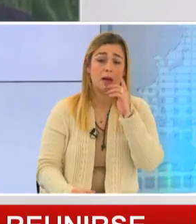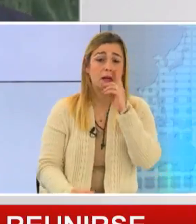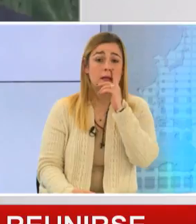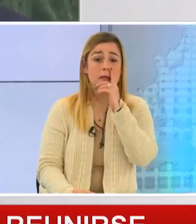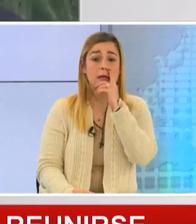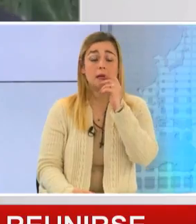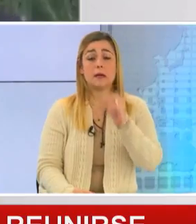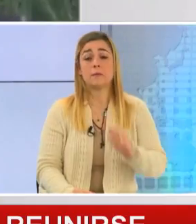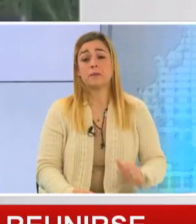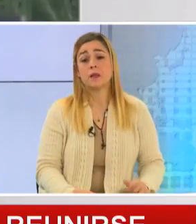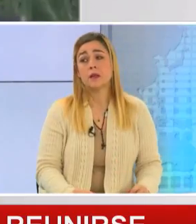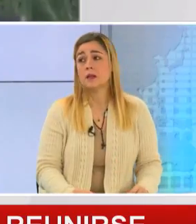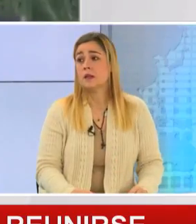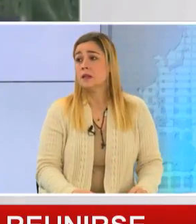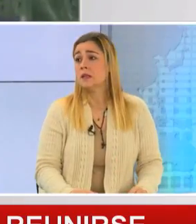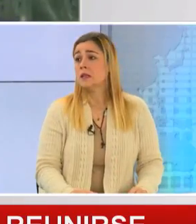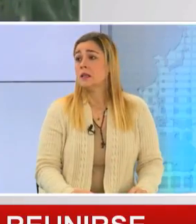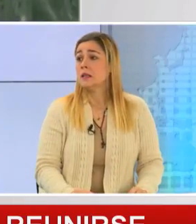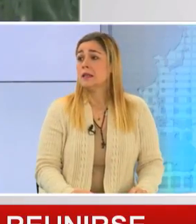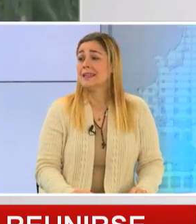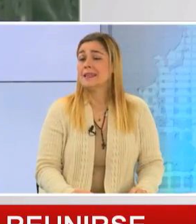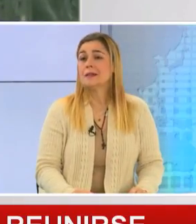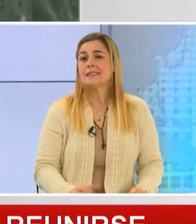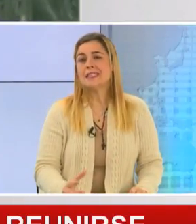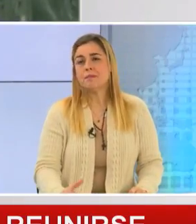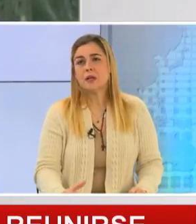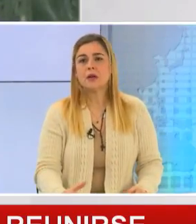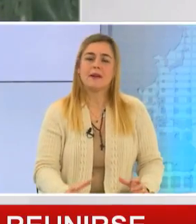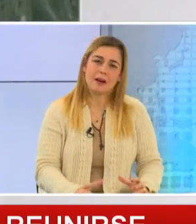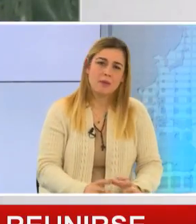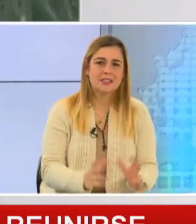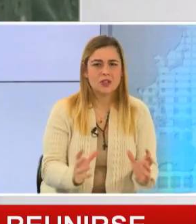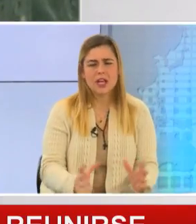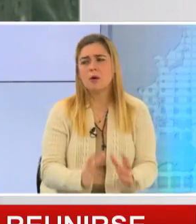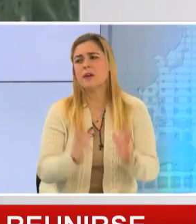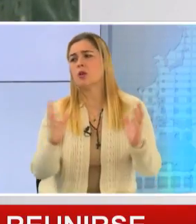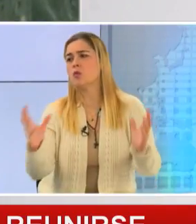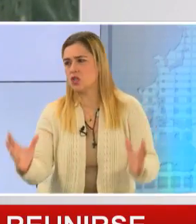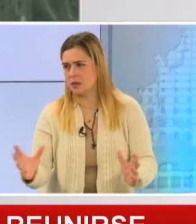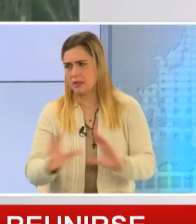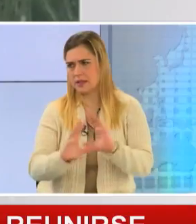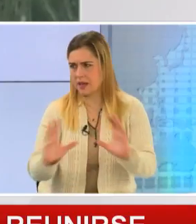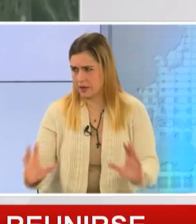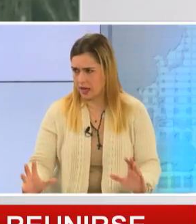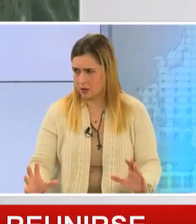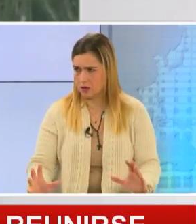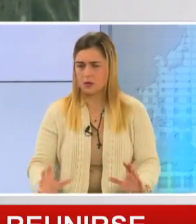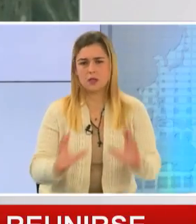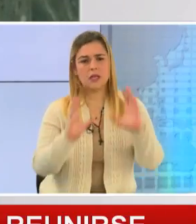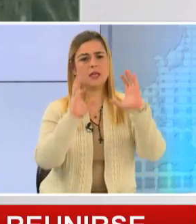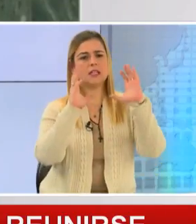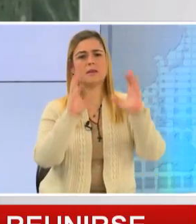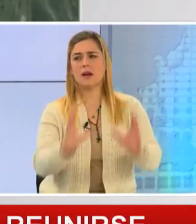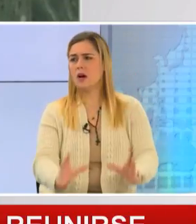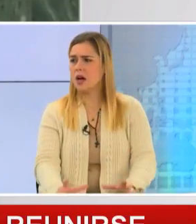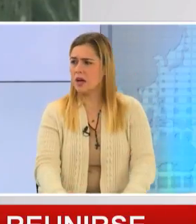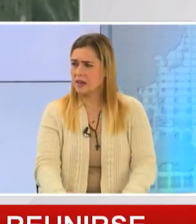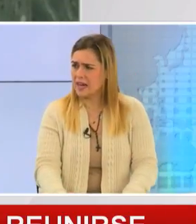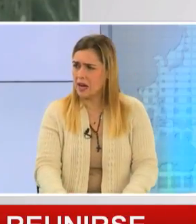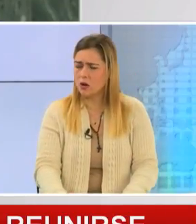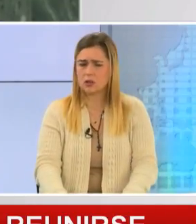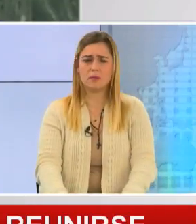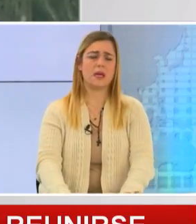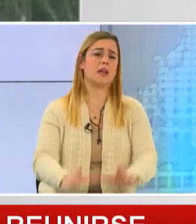tema de... Pero ya está dispuesto a conversar con Trump. Sí, pero ya va. O conversaciones con Trump, hemos visto muchas, ¿no? Vamos a estar claros en algo. Y llamados